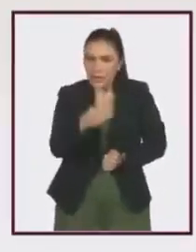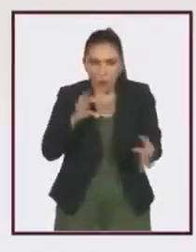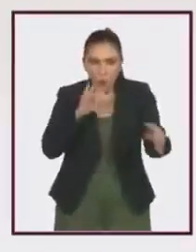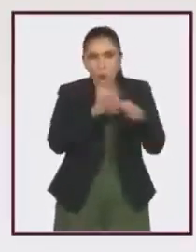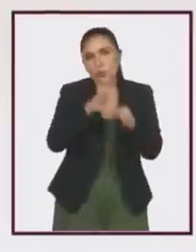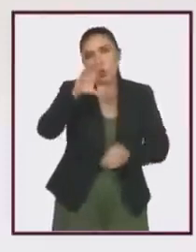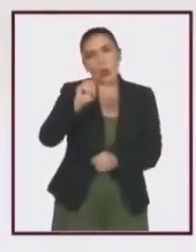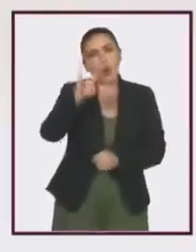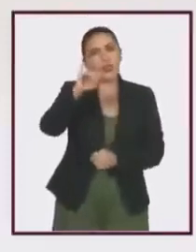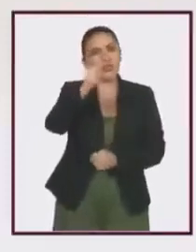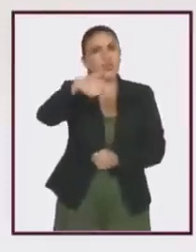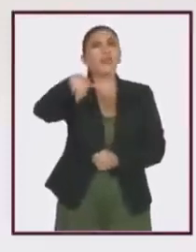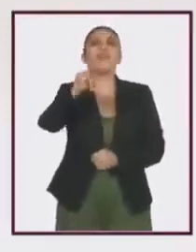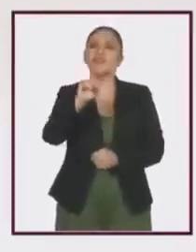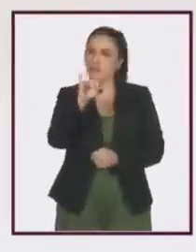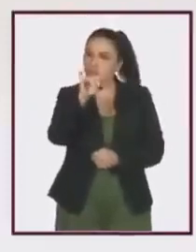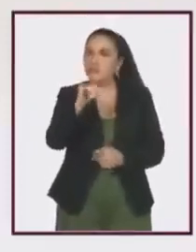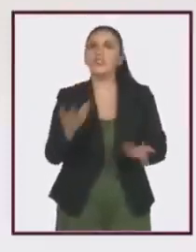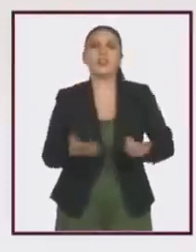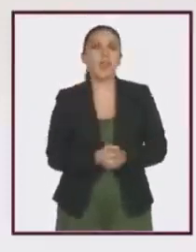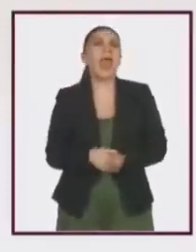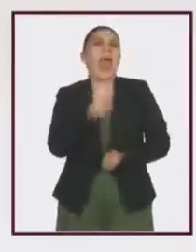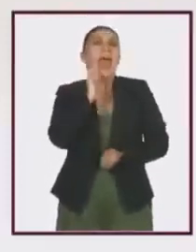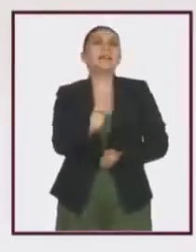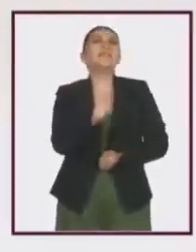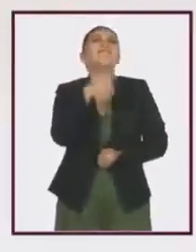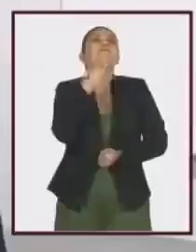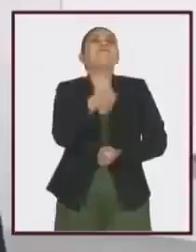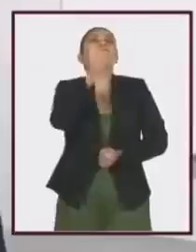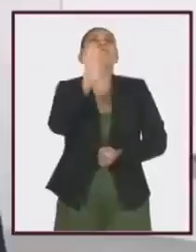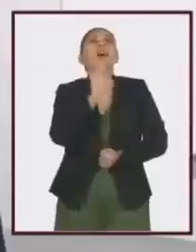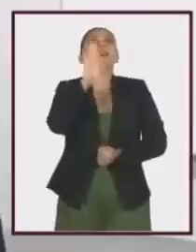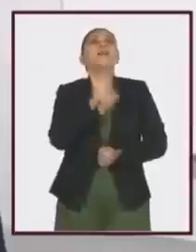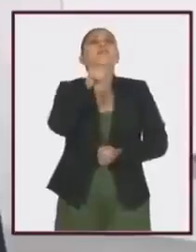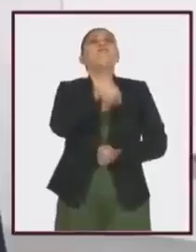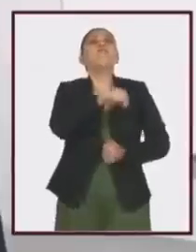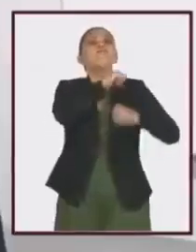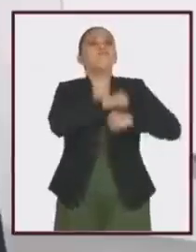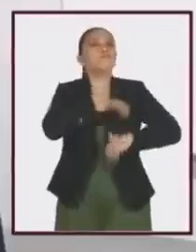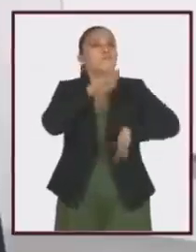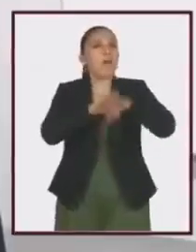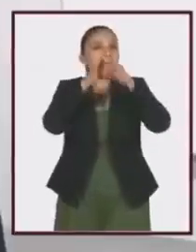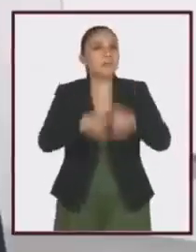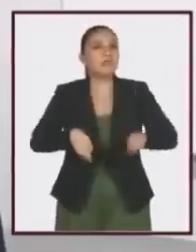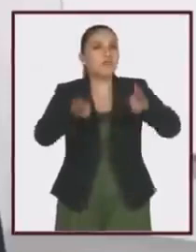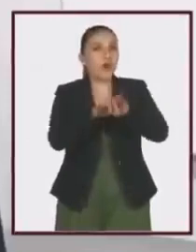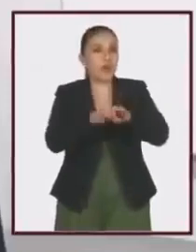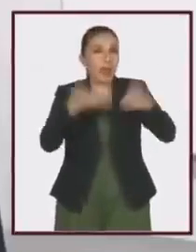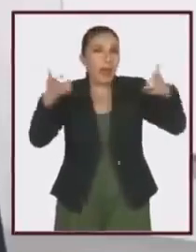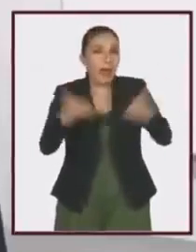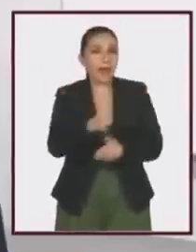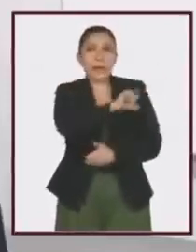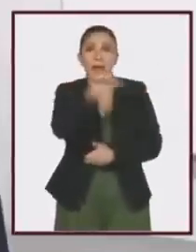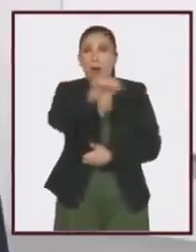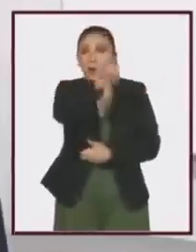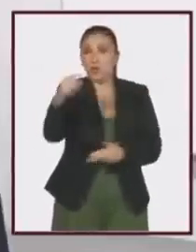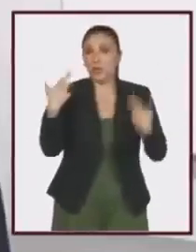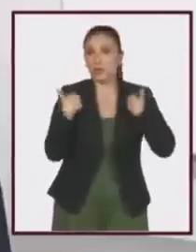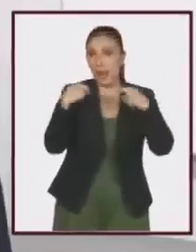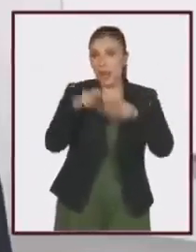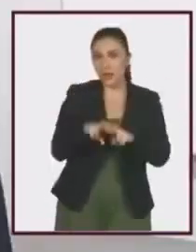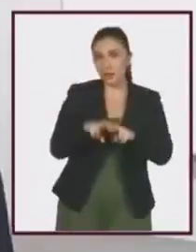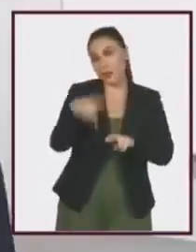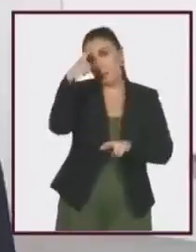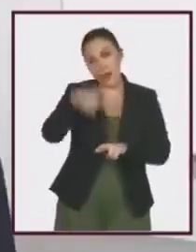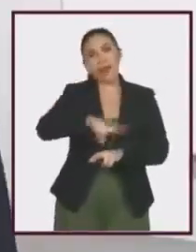codiseño. Digamos que es la parte fundamental que desarrollan los maestros para